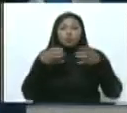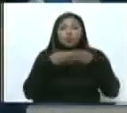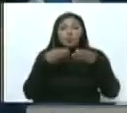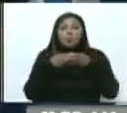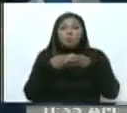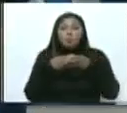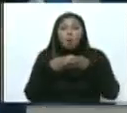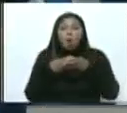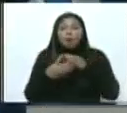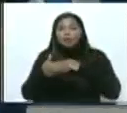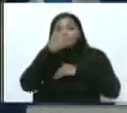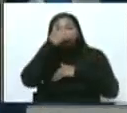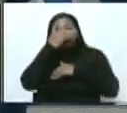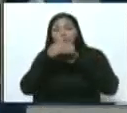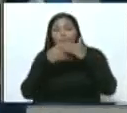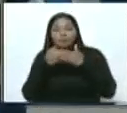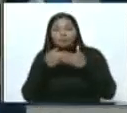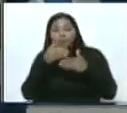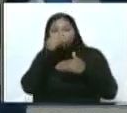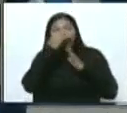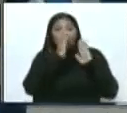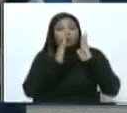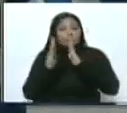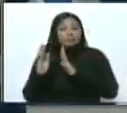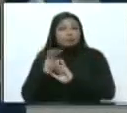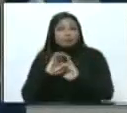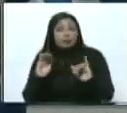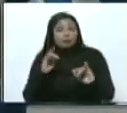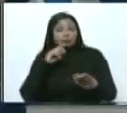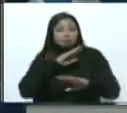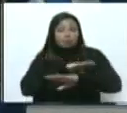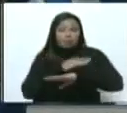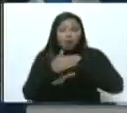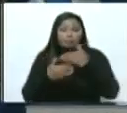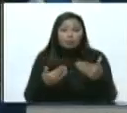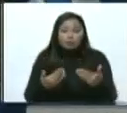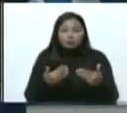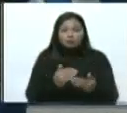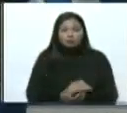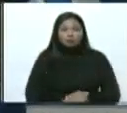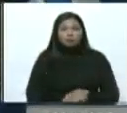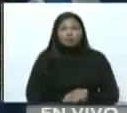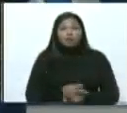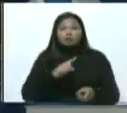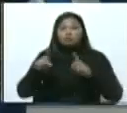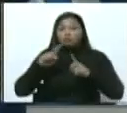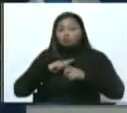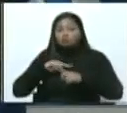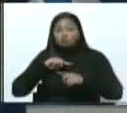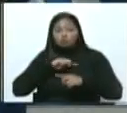de la categoría de delincuencia organizada. Ese es el trato que le hemos dado, la instrucción que hemos,